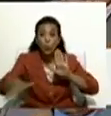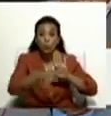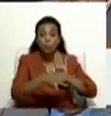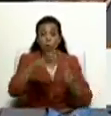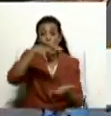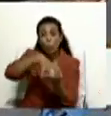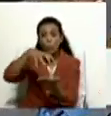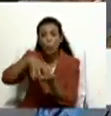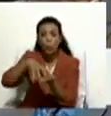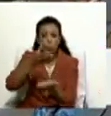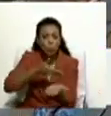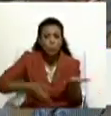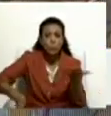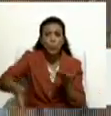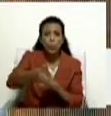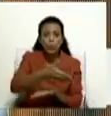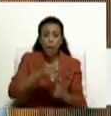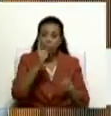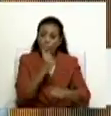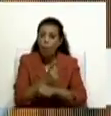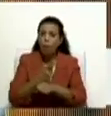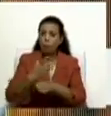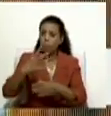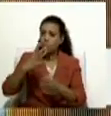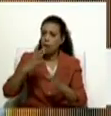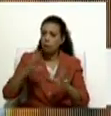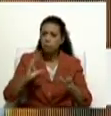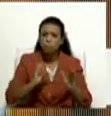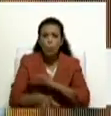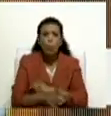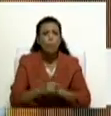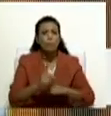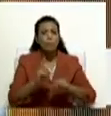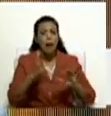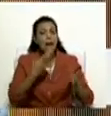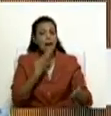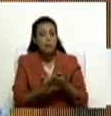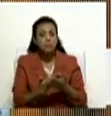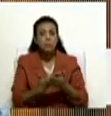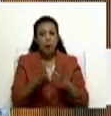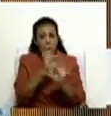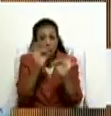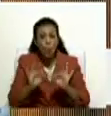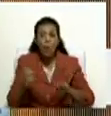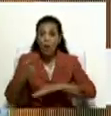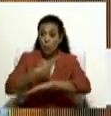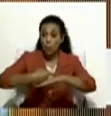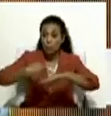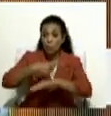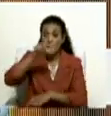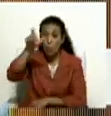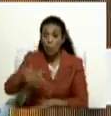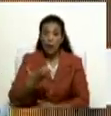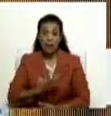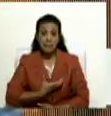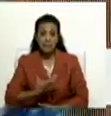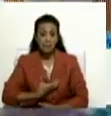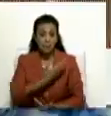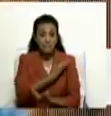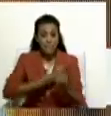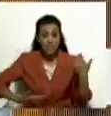estamentos de Mando Dentro de este país gracias a esta articulación entre el gobernador el alcalde y el